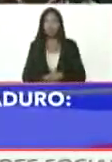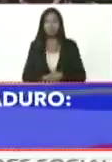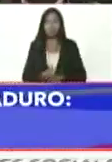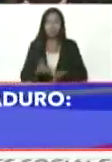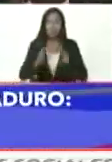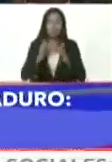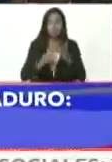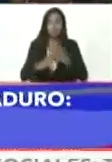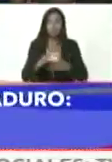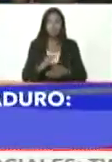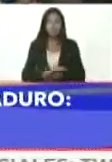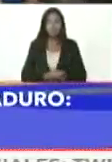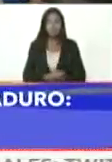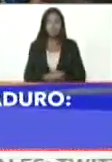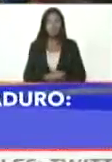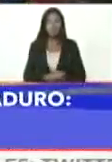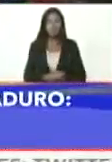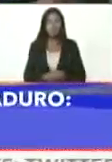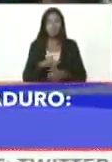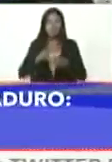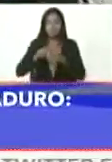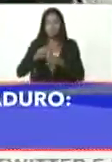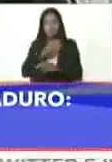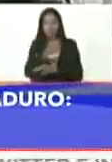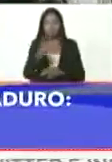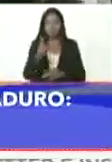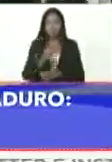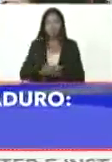vaya a su puesto.